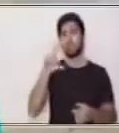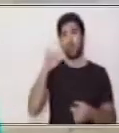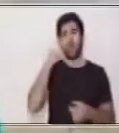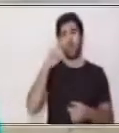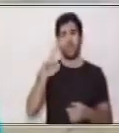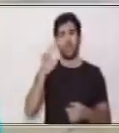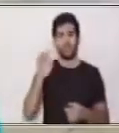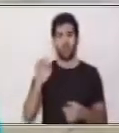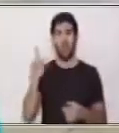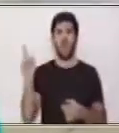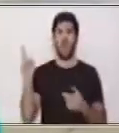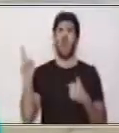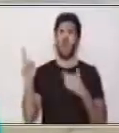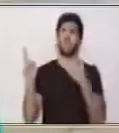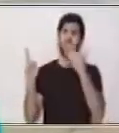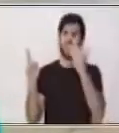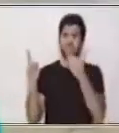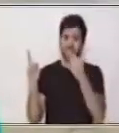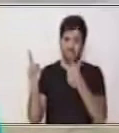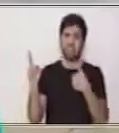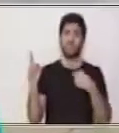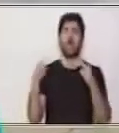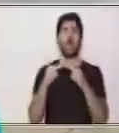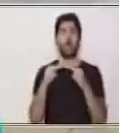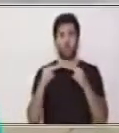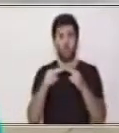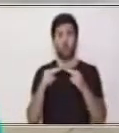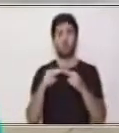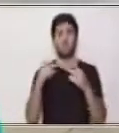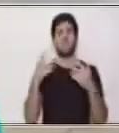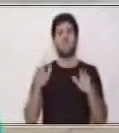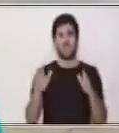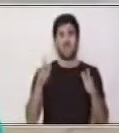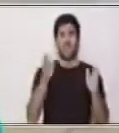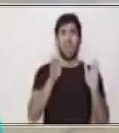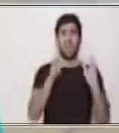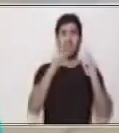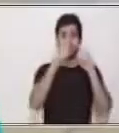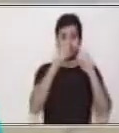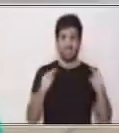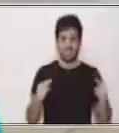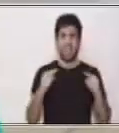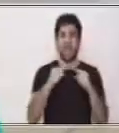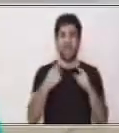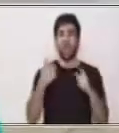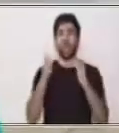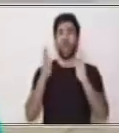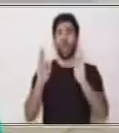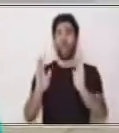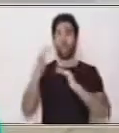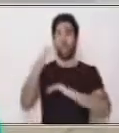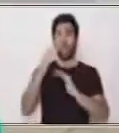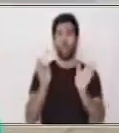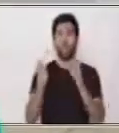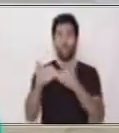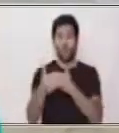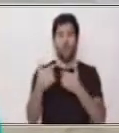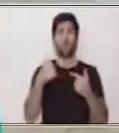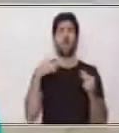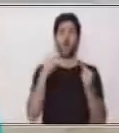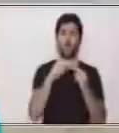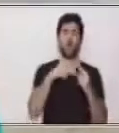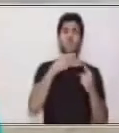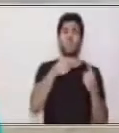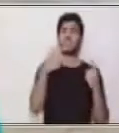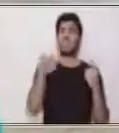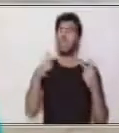muy fácil, yo ya conozco los triángulos, yo ya conozco los cubos, yo ya sé que tienen forma cuadrada, tienen forma triangular,